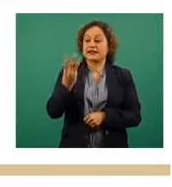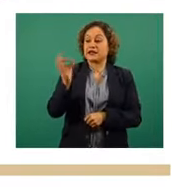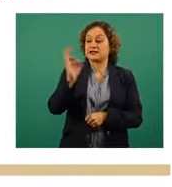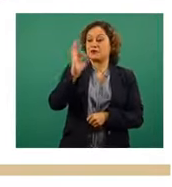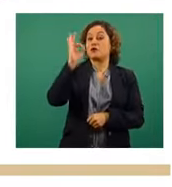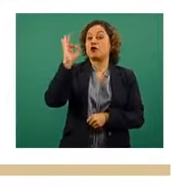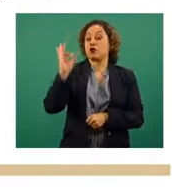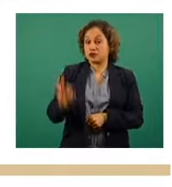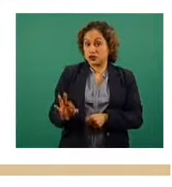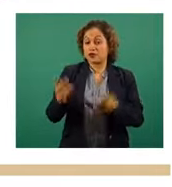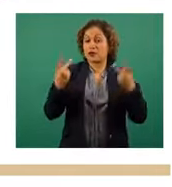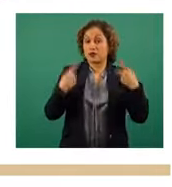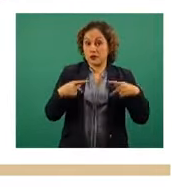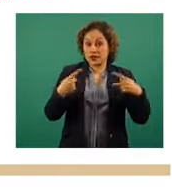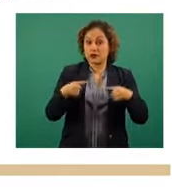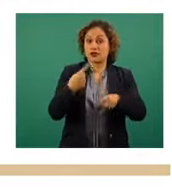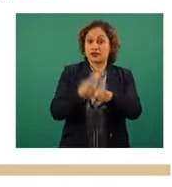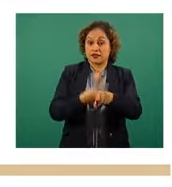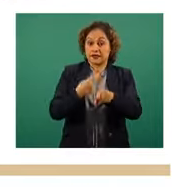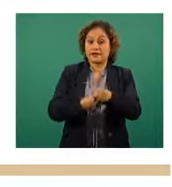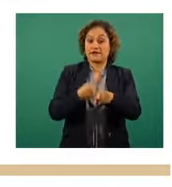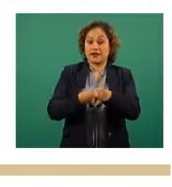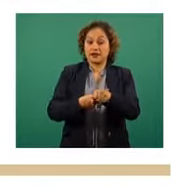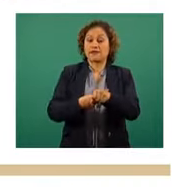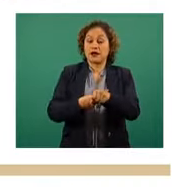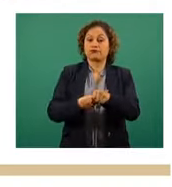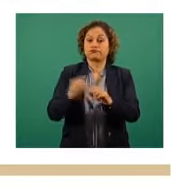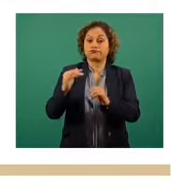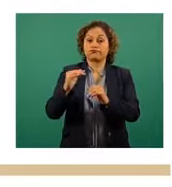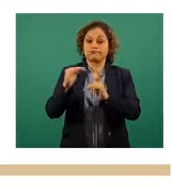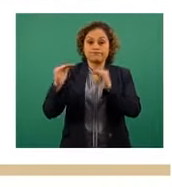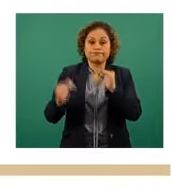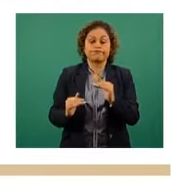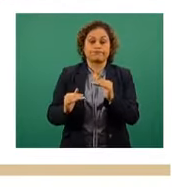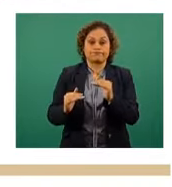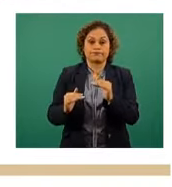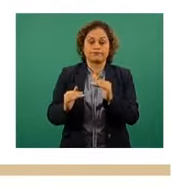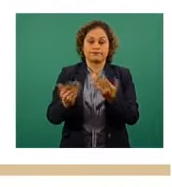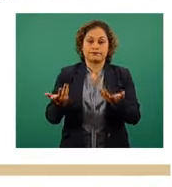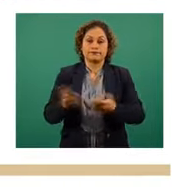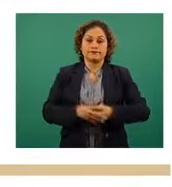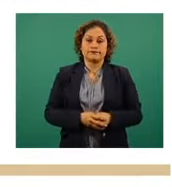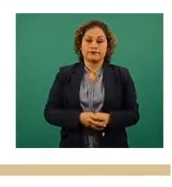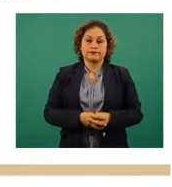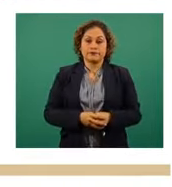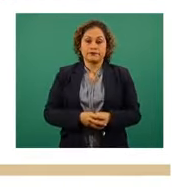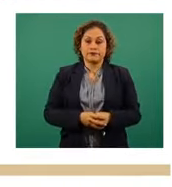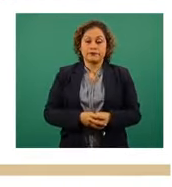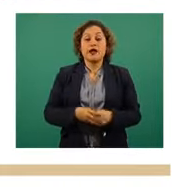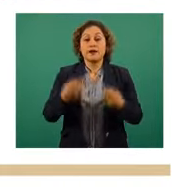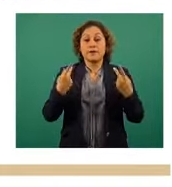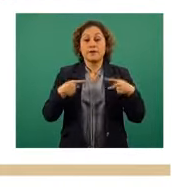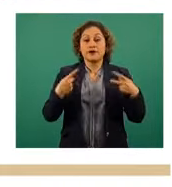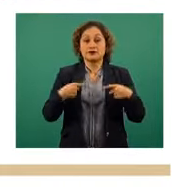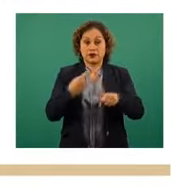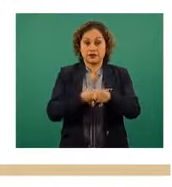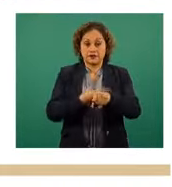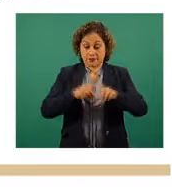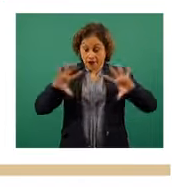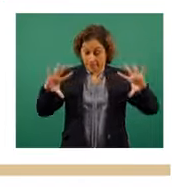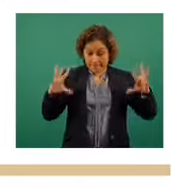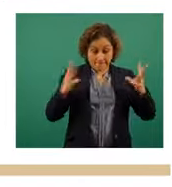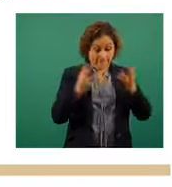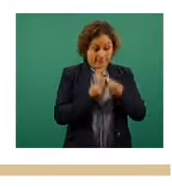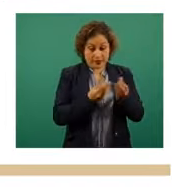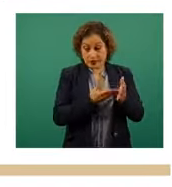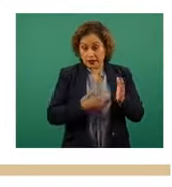también en el porcentaje de personas que tienen enfermedad activa con respecto al conjunto de los casos acumulados registrados,